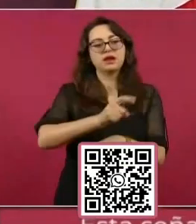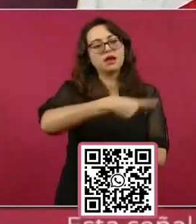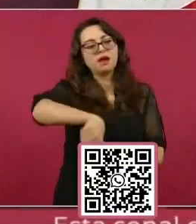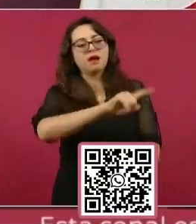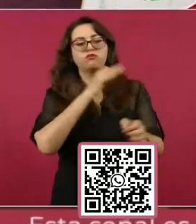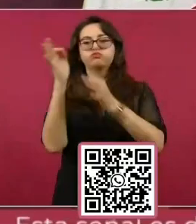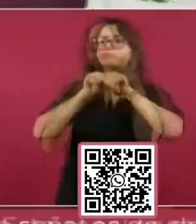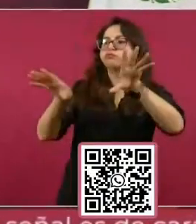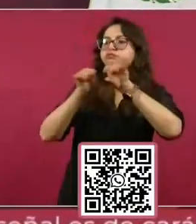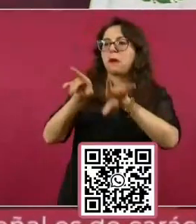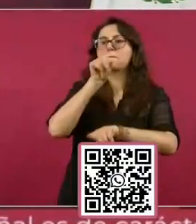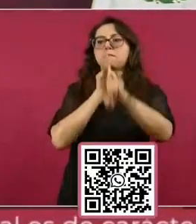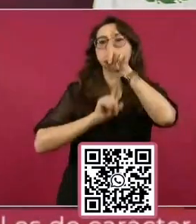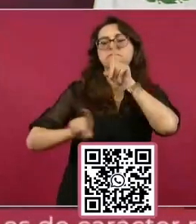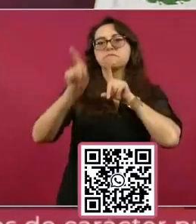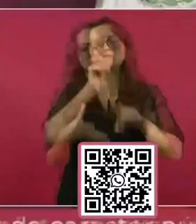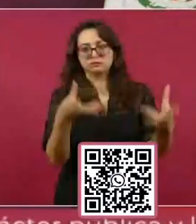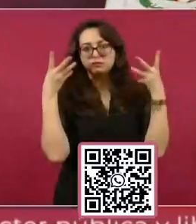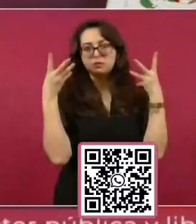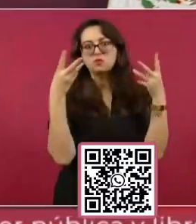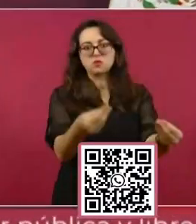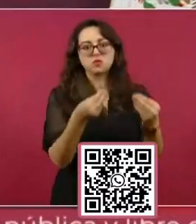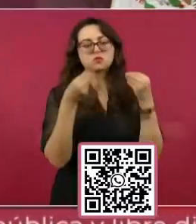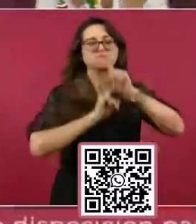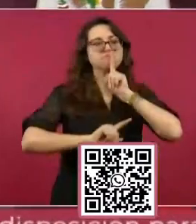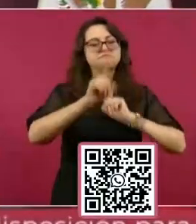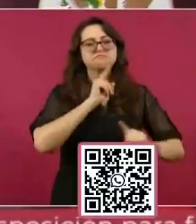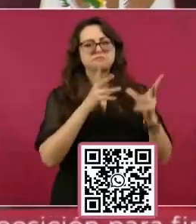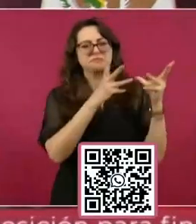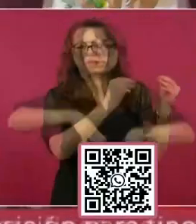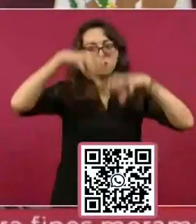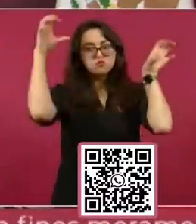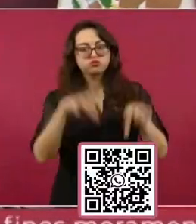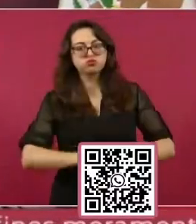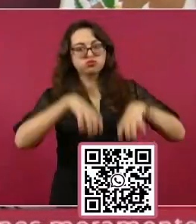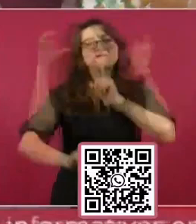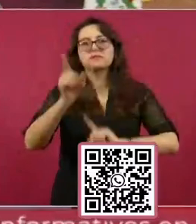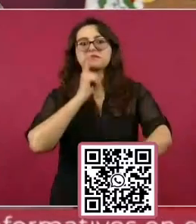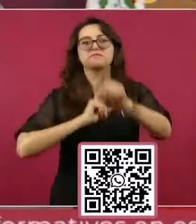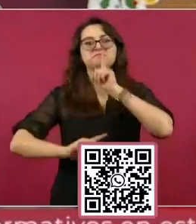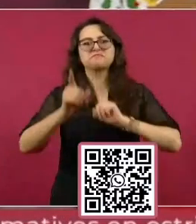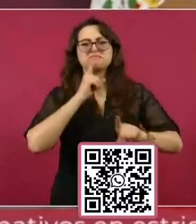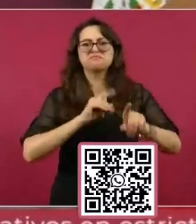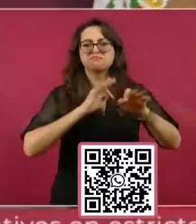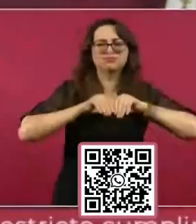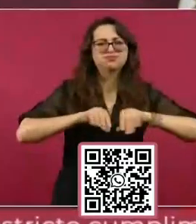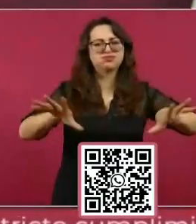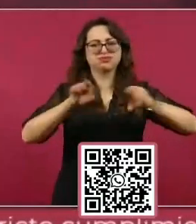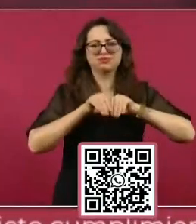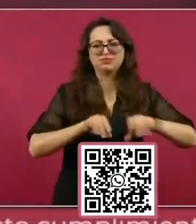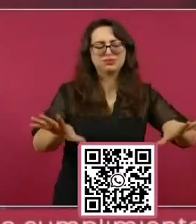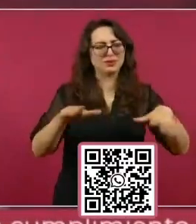Que cada vez son más las mentiras, llueven mentiras, hay tormenta de mentiras, porque hay medios que